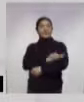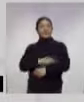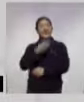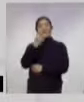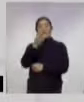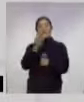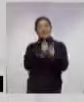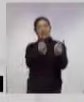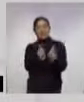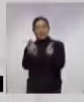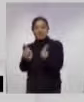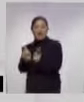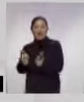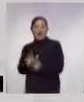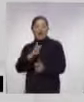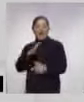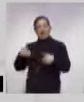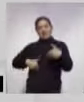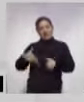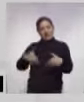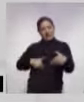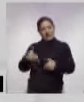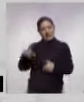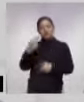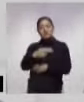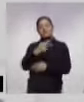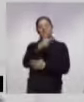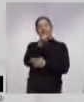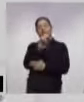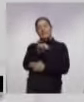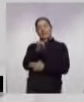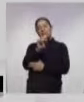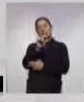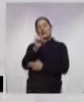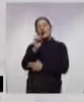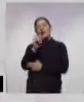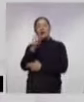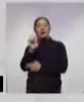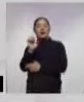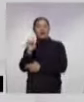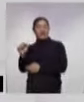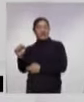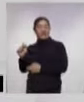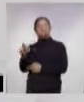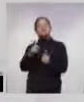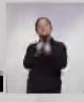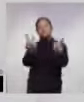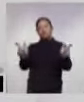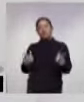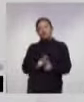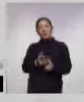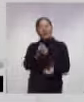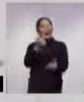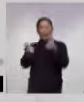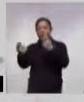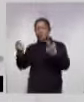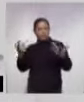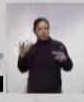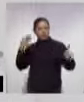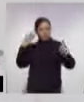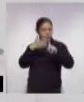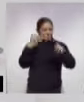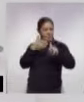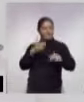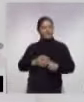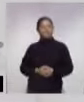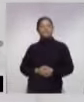a ofrecer una obra de teatro que se llama Penélopes. Los grupos, bueno, pues son algunos dedicados directamente